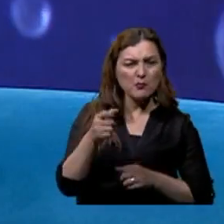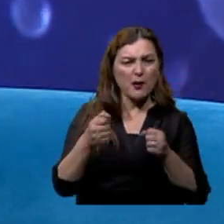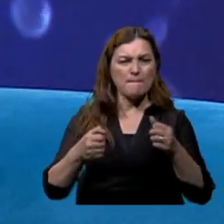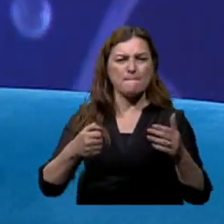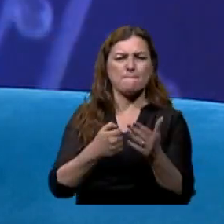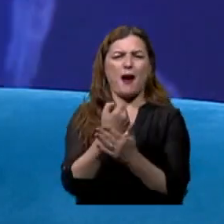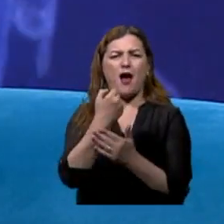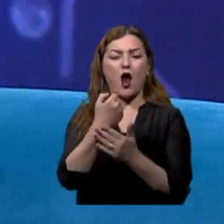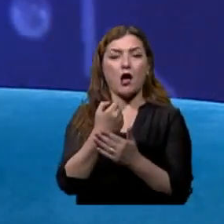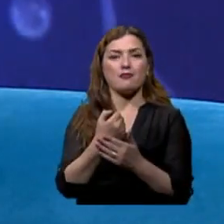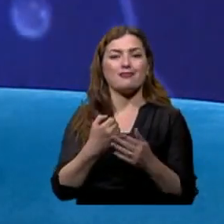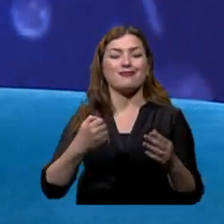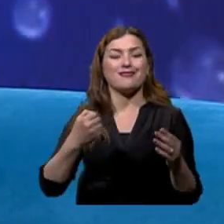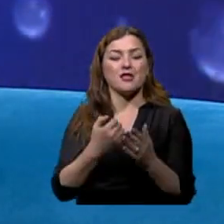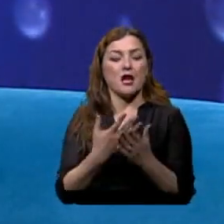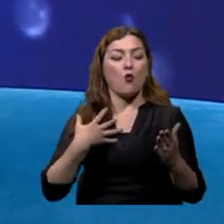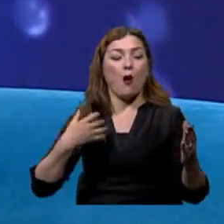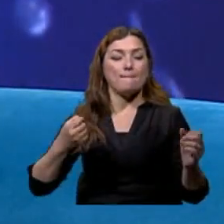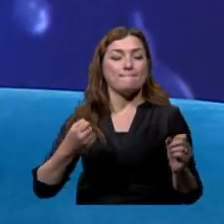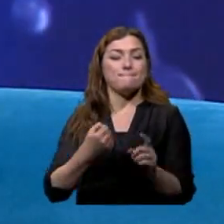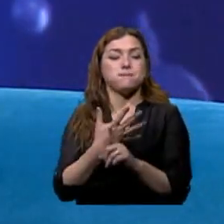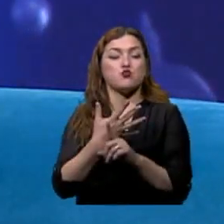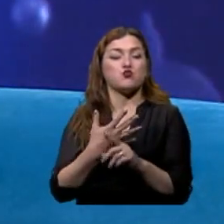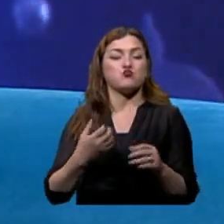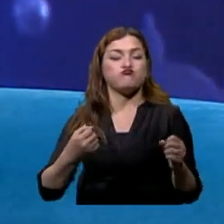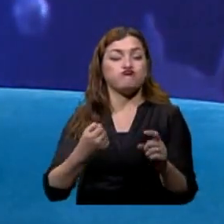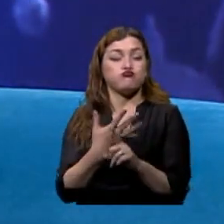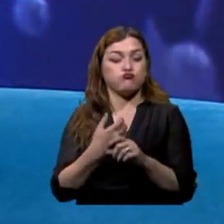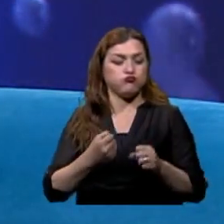amputación traumática, el tiempo es muy